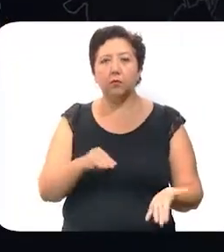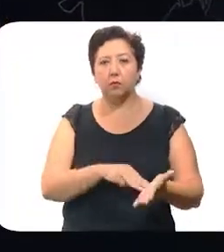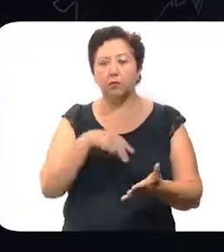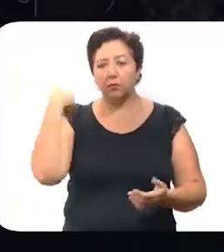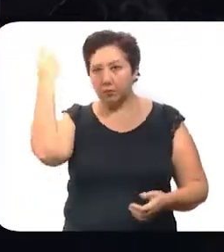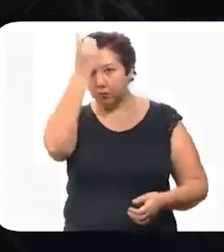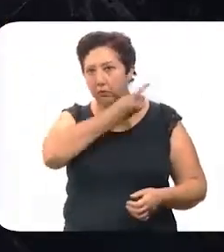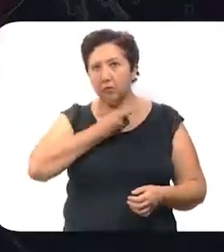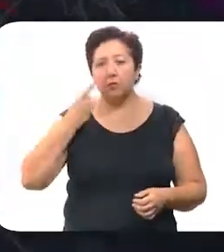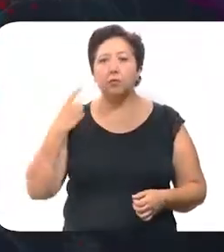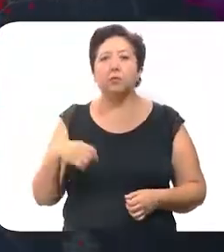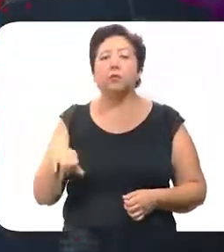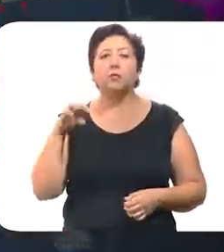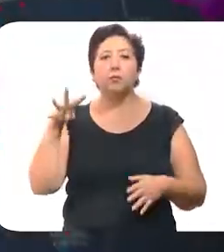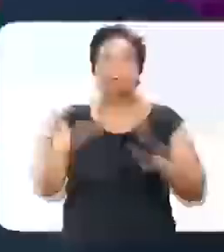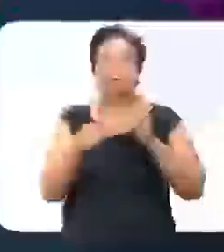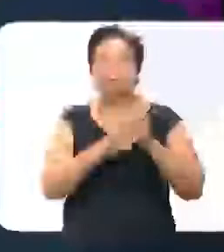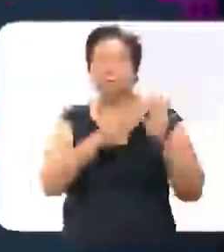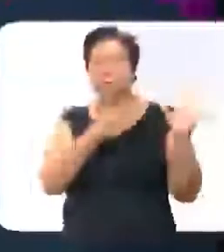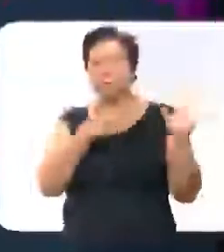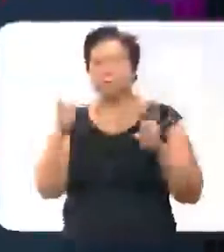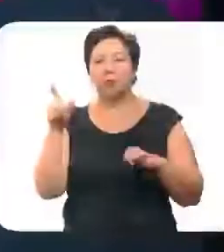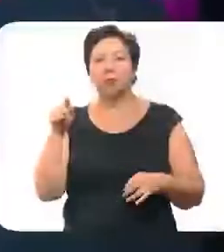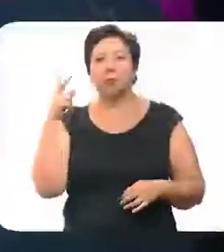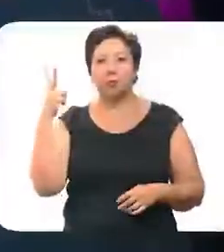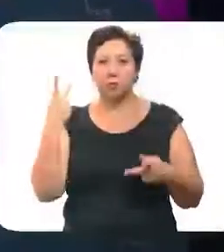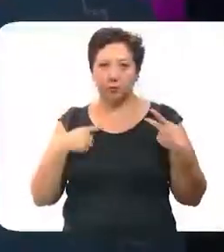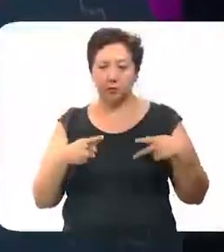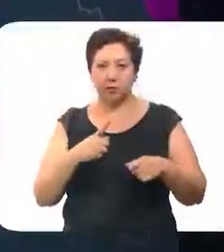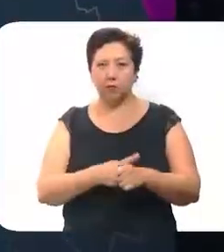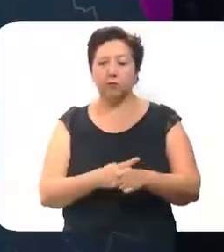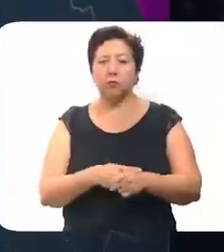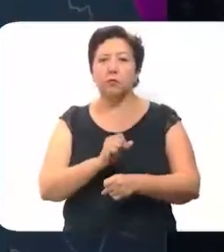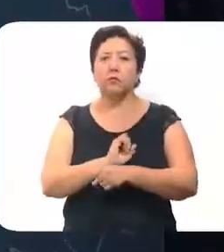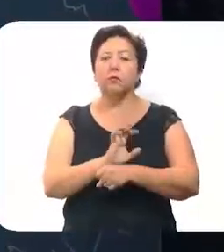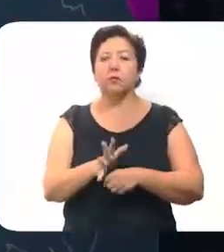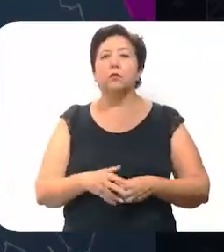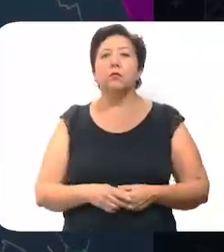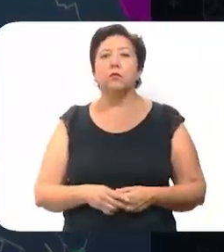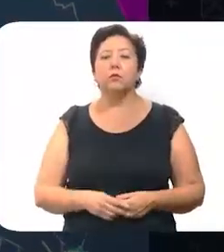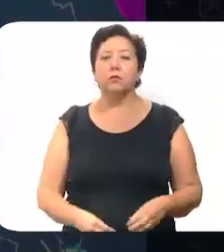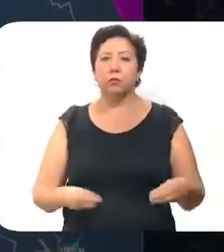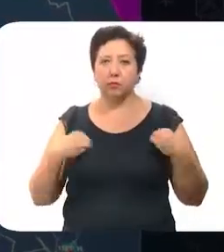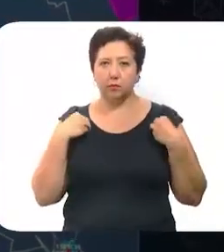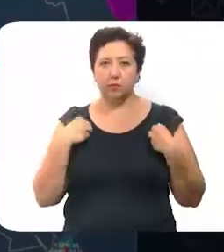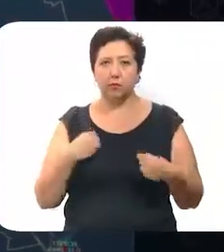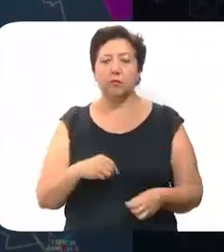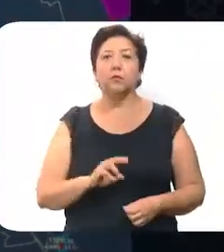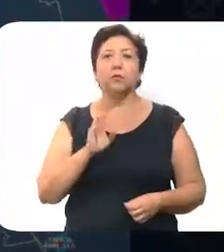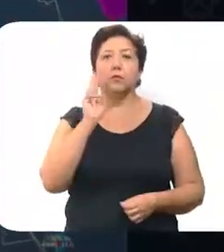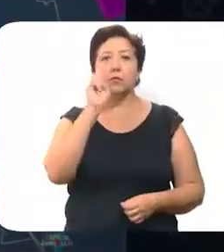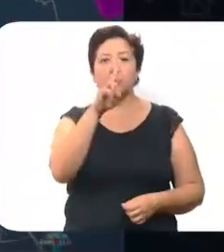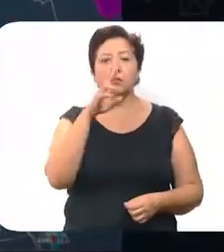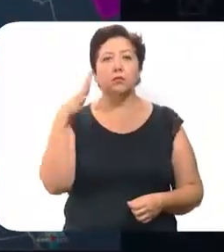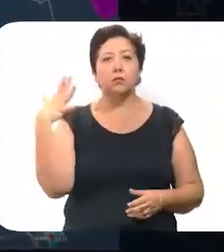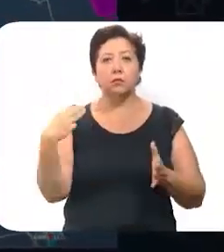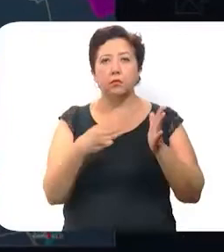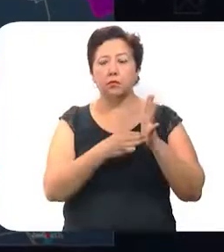Mérida se han diagnosticado 19.772 personas contagiadas de coronavirus, que viven en la zona